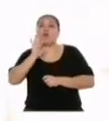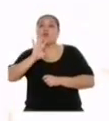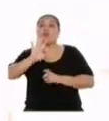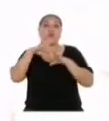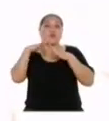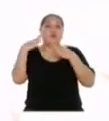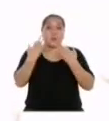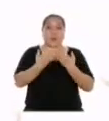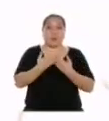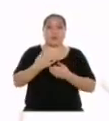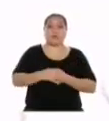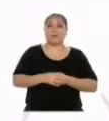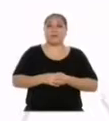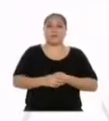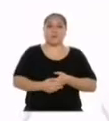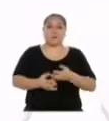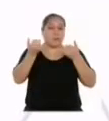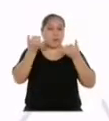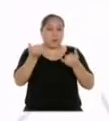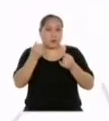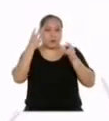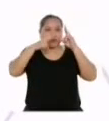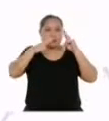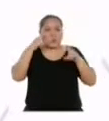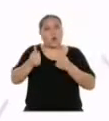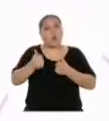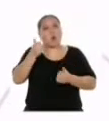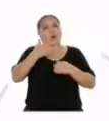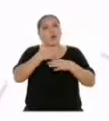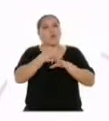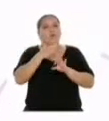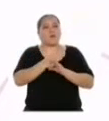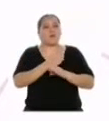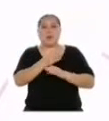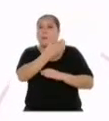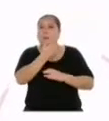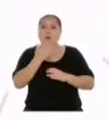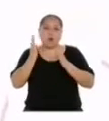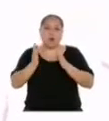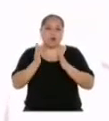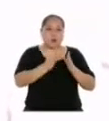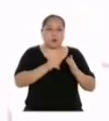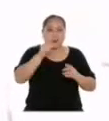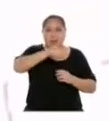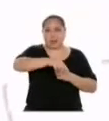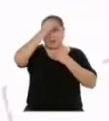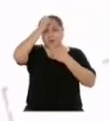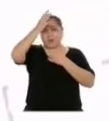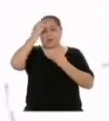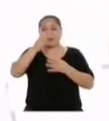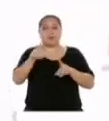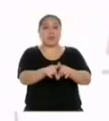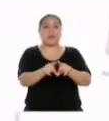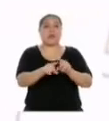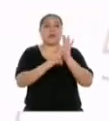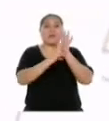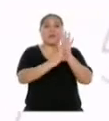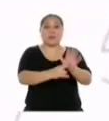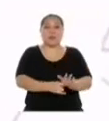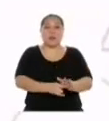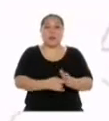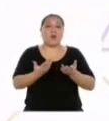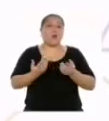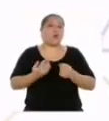familiares. Hoy veremos de qué manera podemos tener mejor organizada la información y a representar con